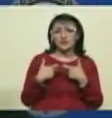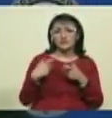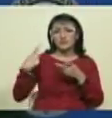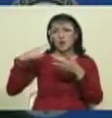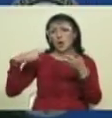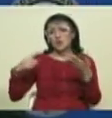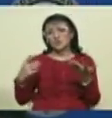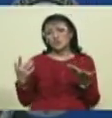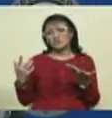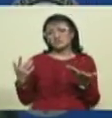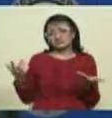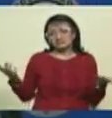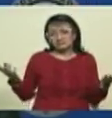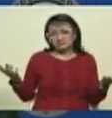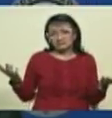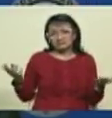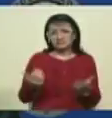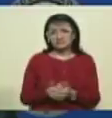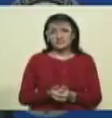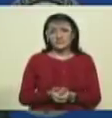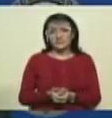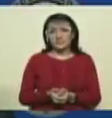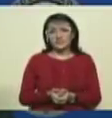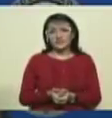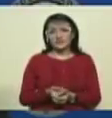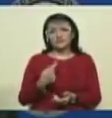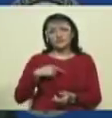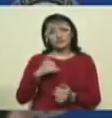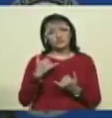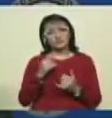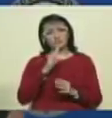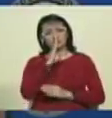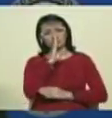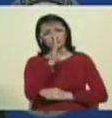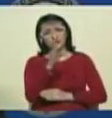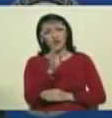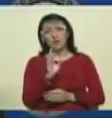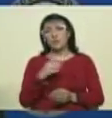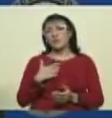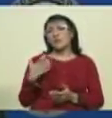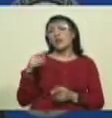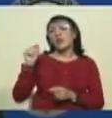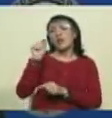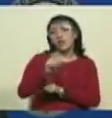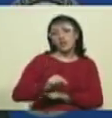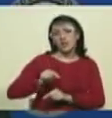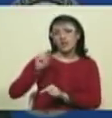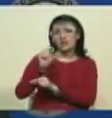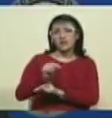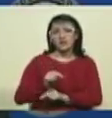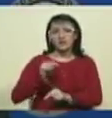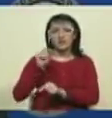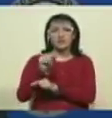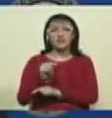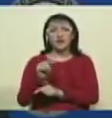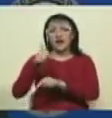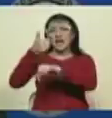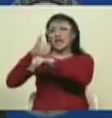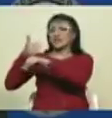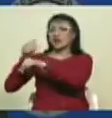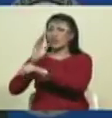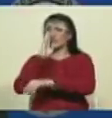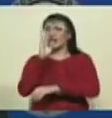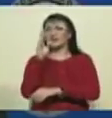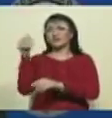unos mandados y nosotros tenemos que dirigirnos, no podemos estarnos desgastando, ¿no? Con los gerentes, tenemos que